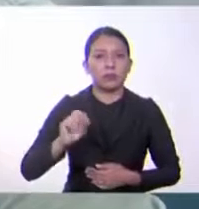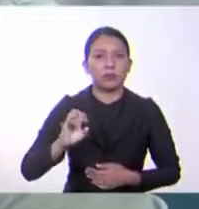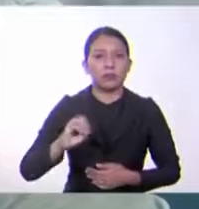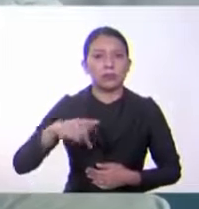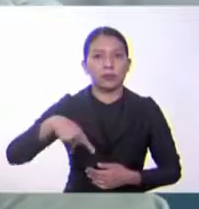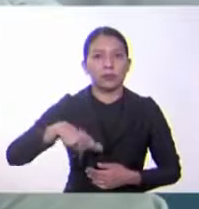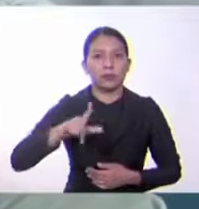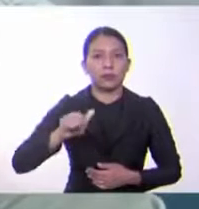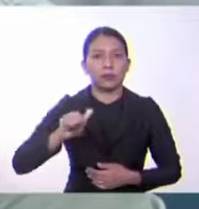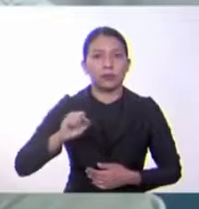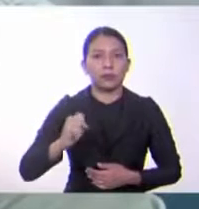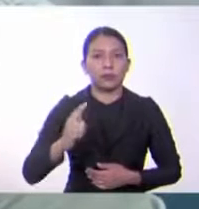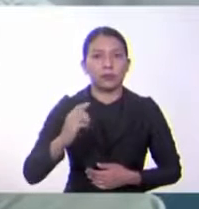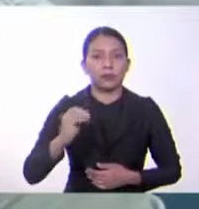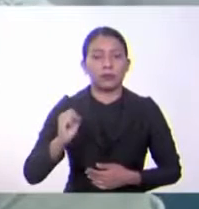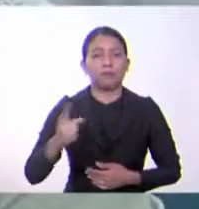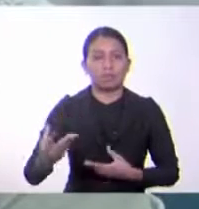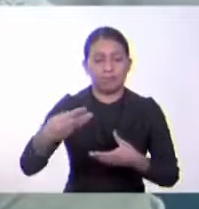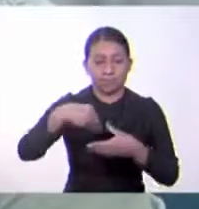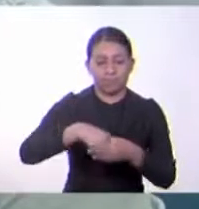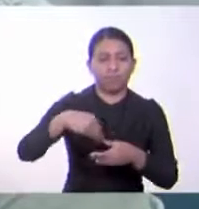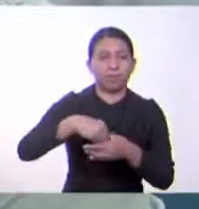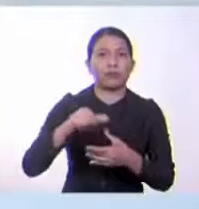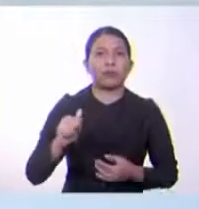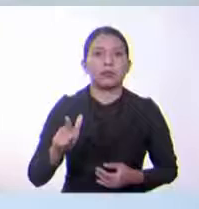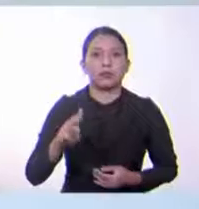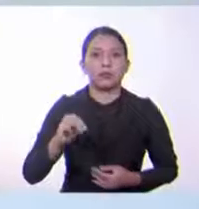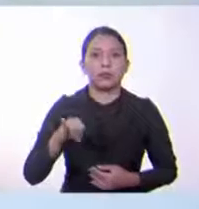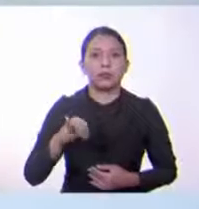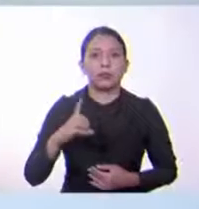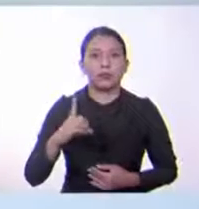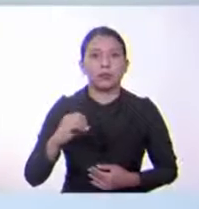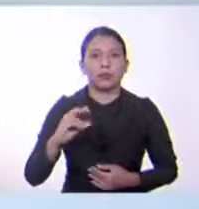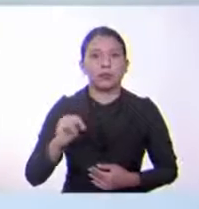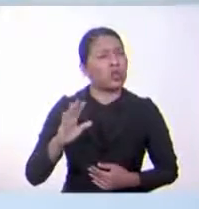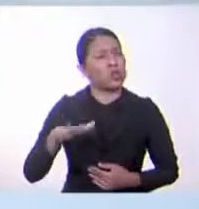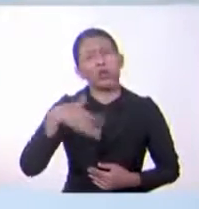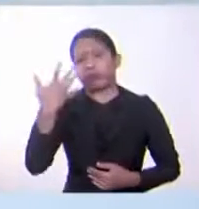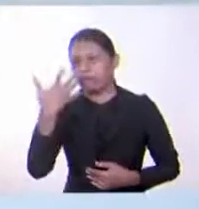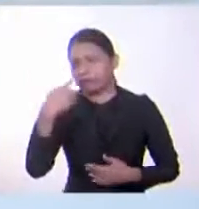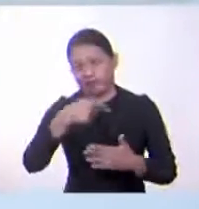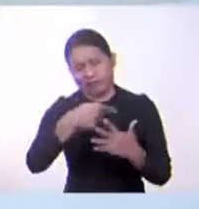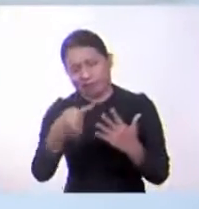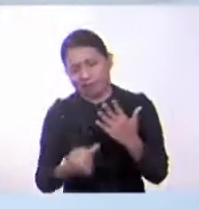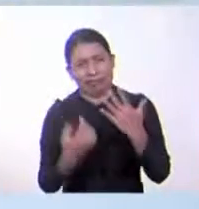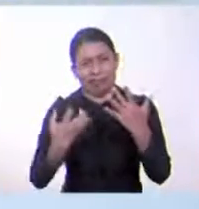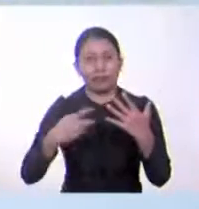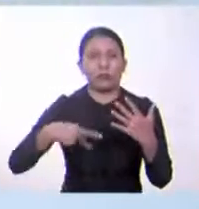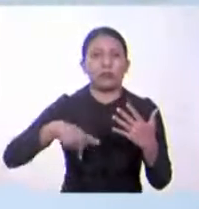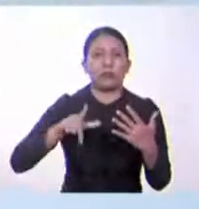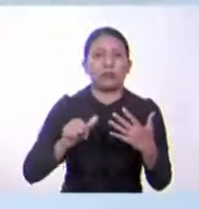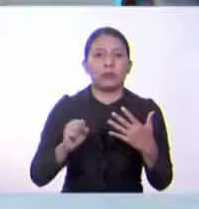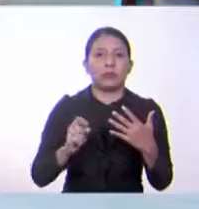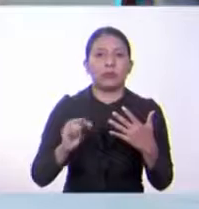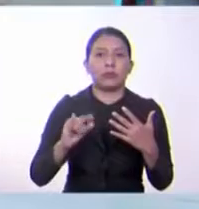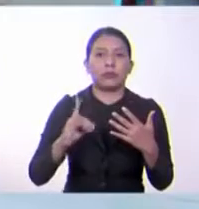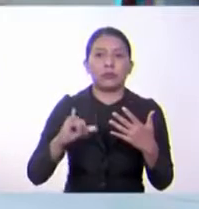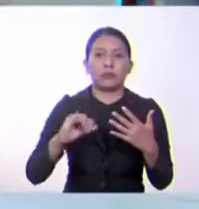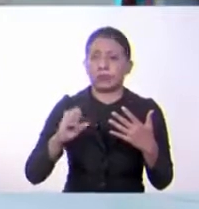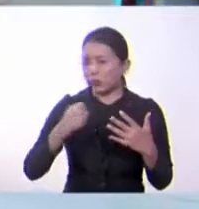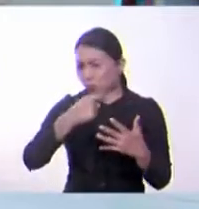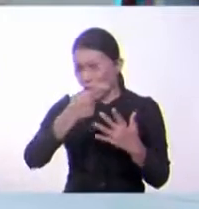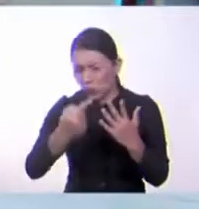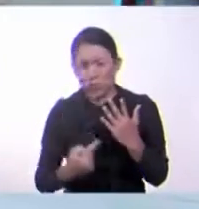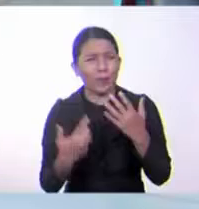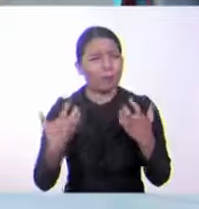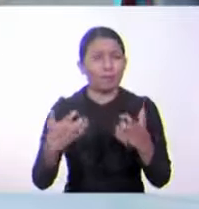nombre lo indica, sirven para almacenar almidón. Así también hay otra gran cantidad de plastidios que pues normalmente podríamos